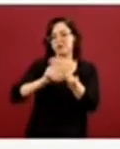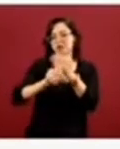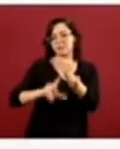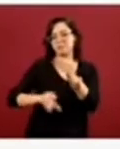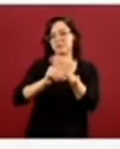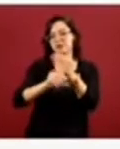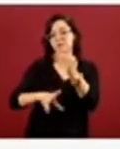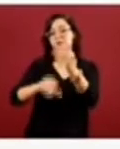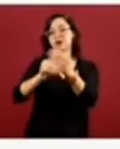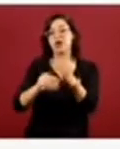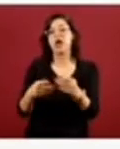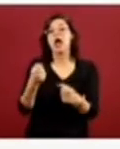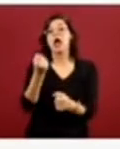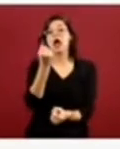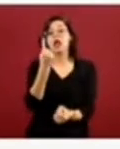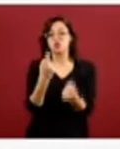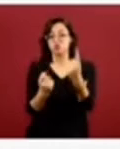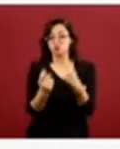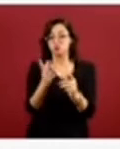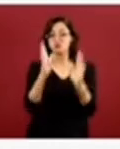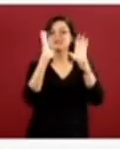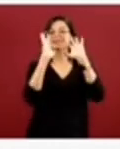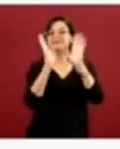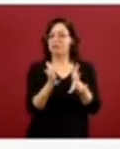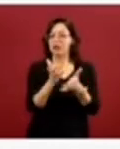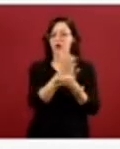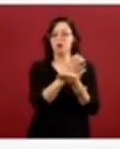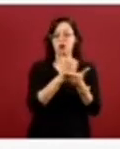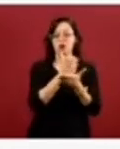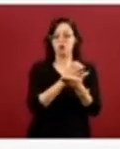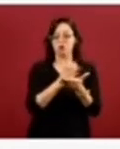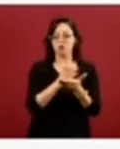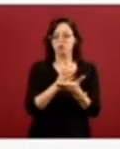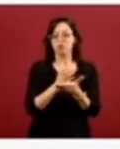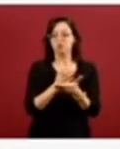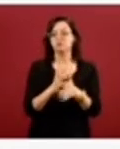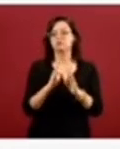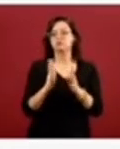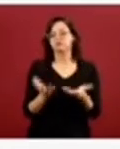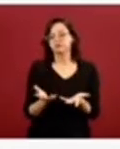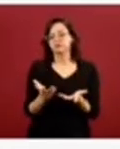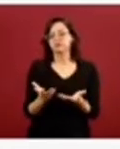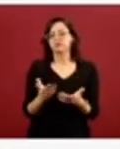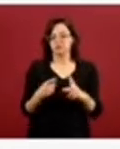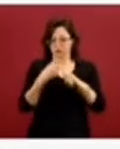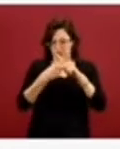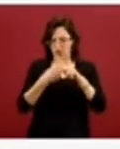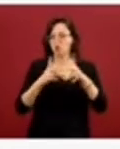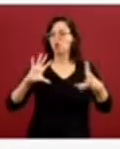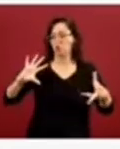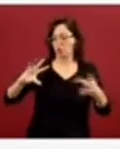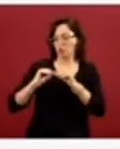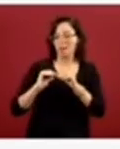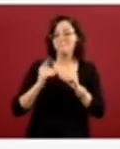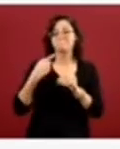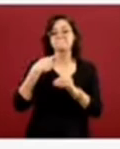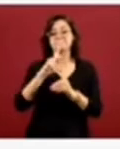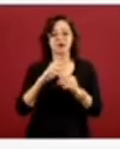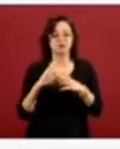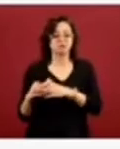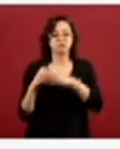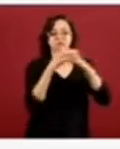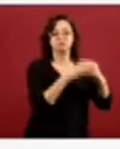ellos, ya dijimos hasta el momento la cuarta parte, en realidad aunque quedan contabilizados, ya no son casos porque